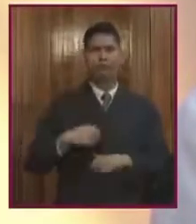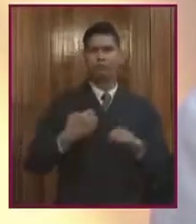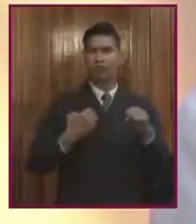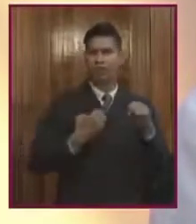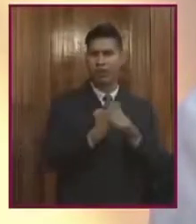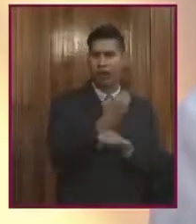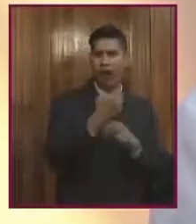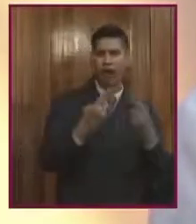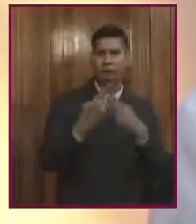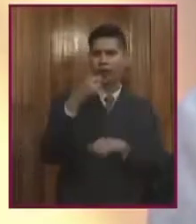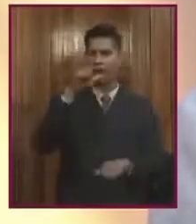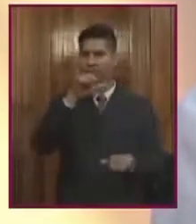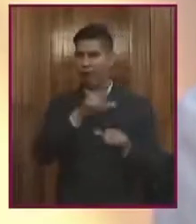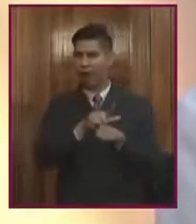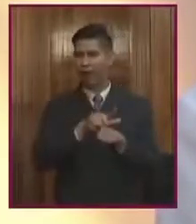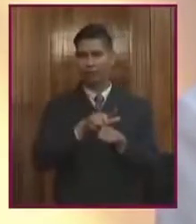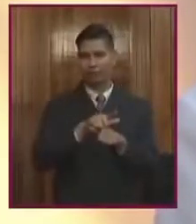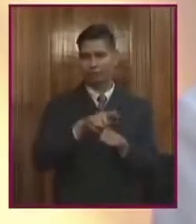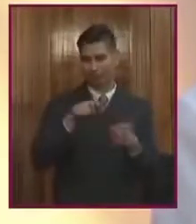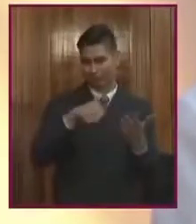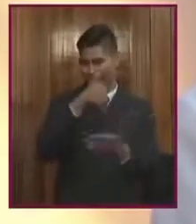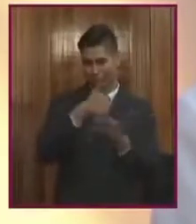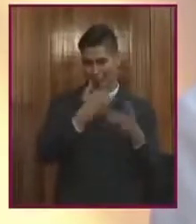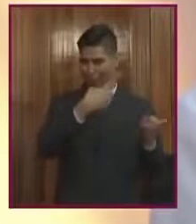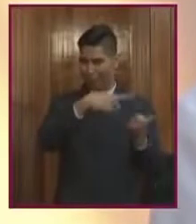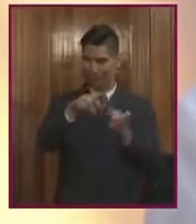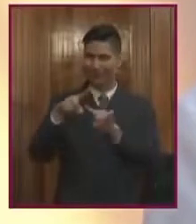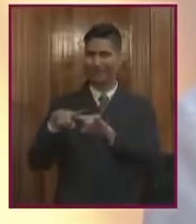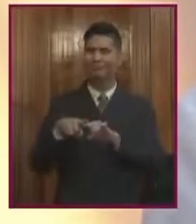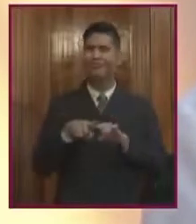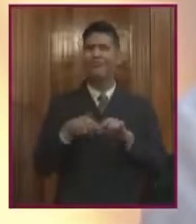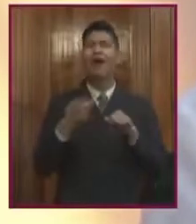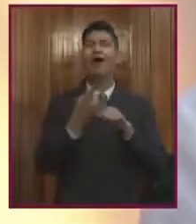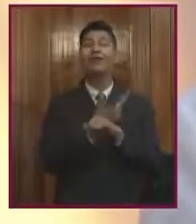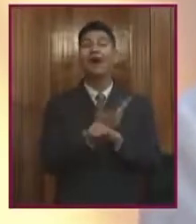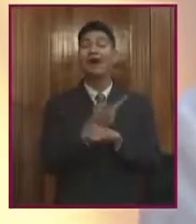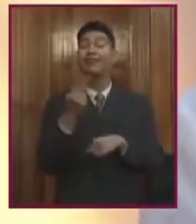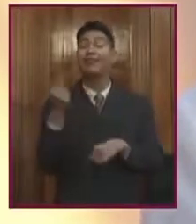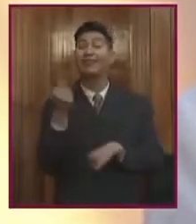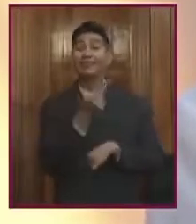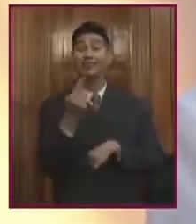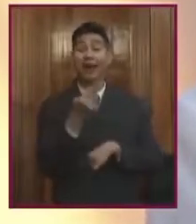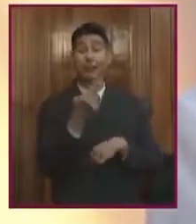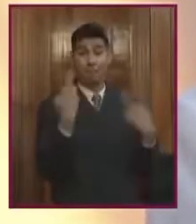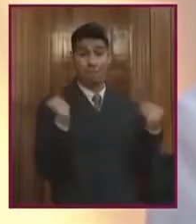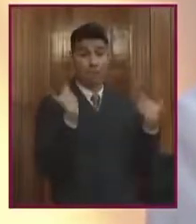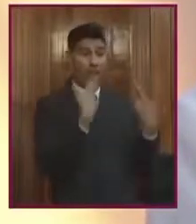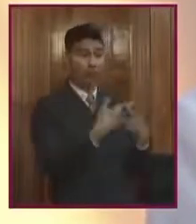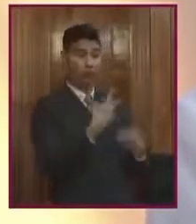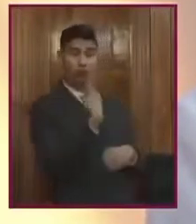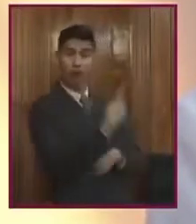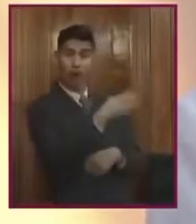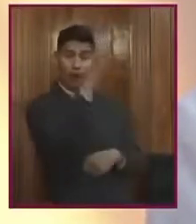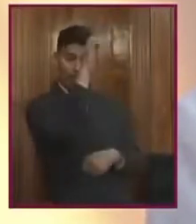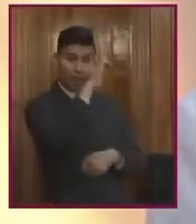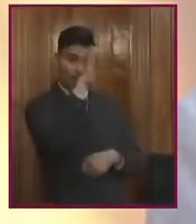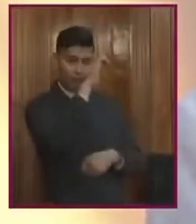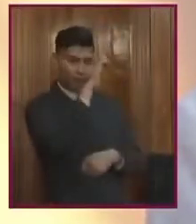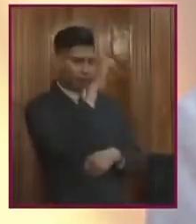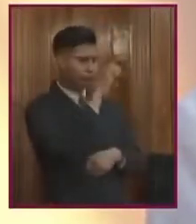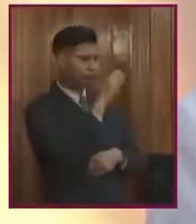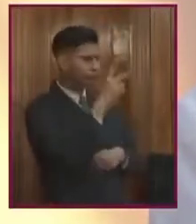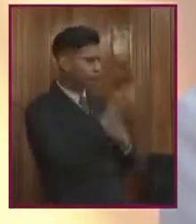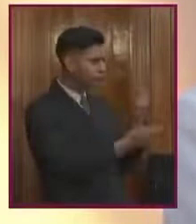incluso locales será impulsar la generación de experiencias docentes, un espacio para compartir